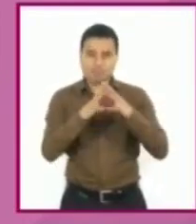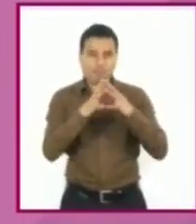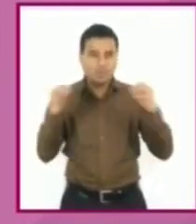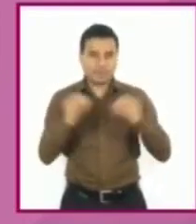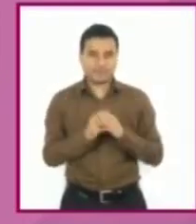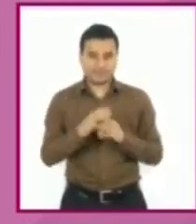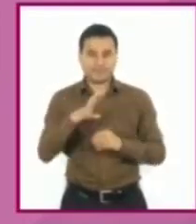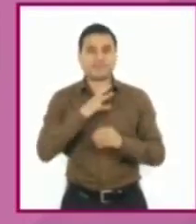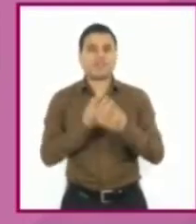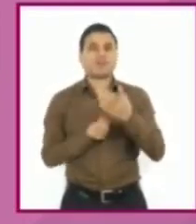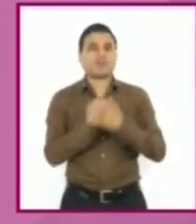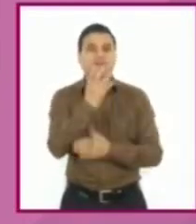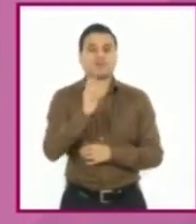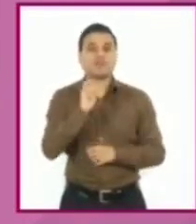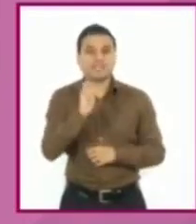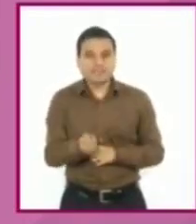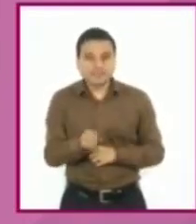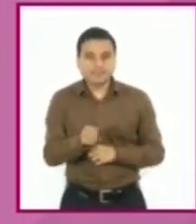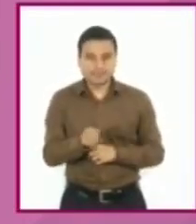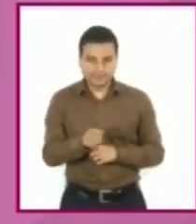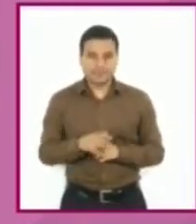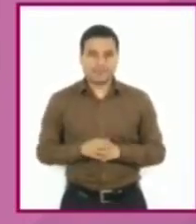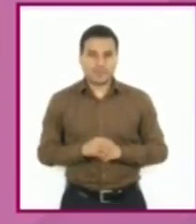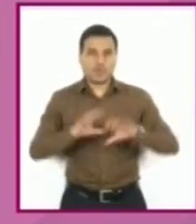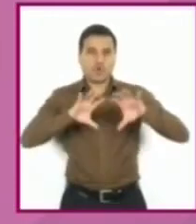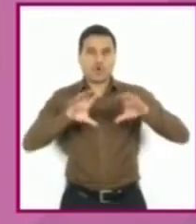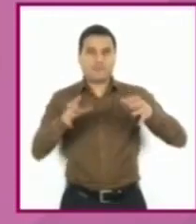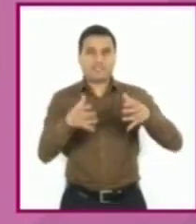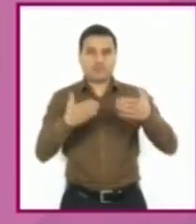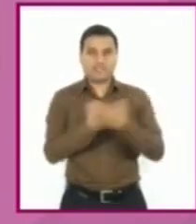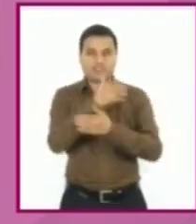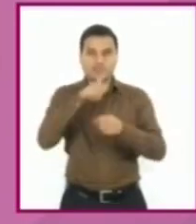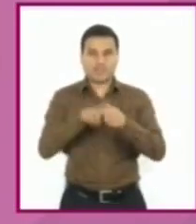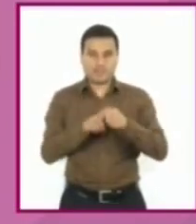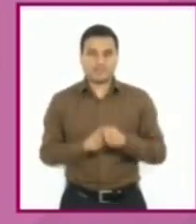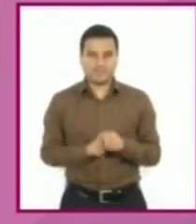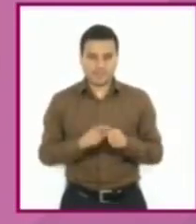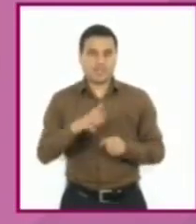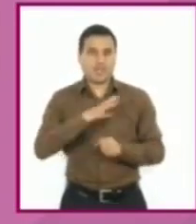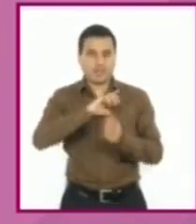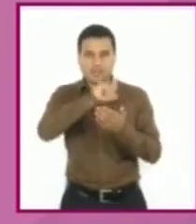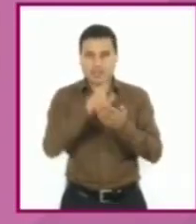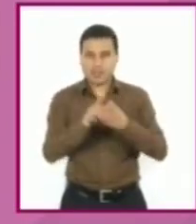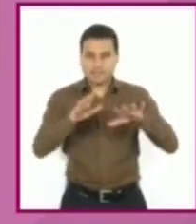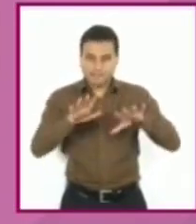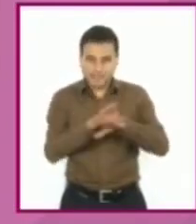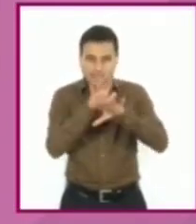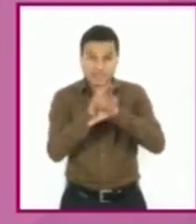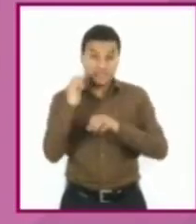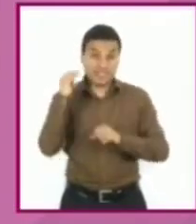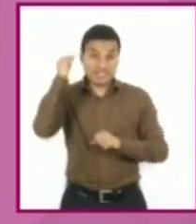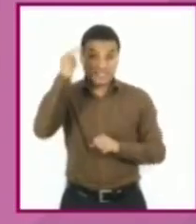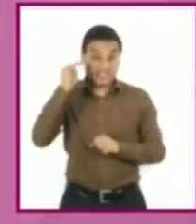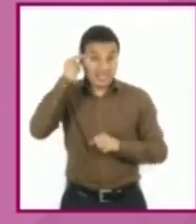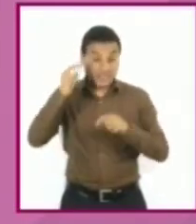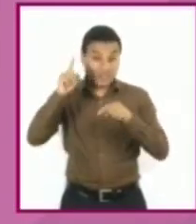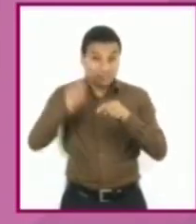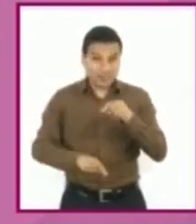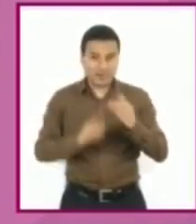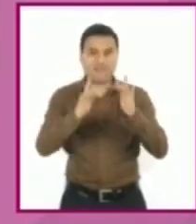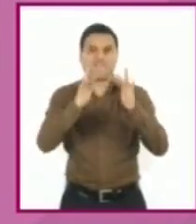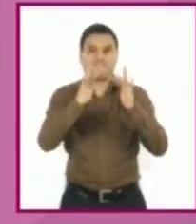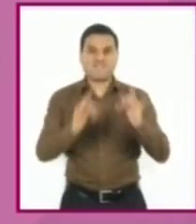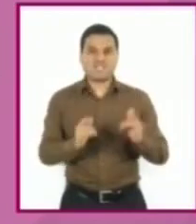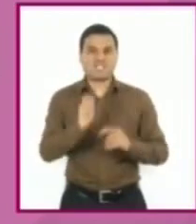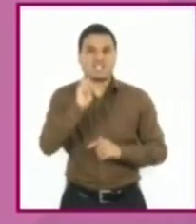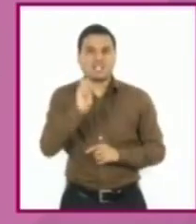en su lugar se creó la Convención Nacional, que más radical en sus reformas abolió la monarquía y declaró a Francia